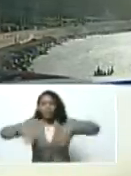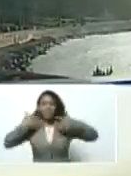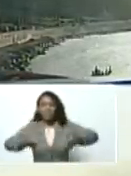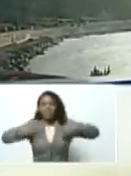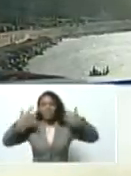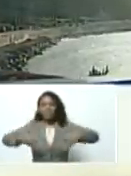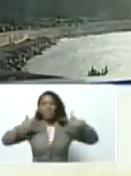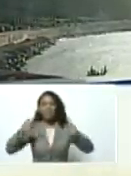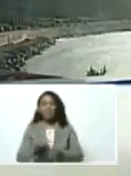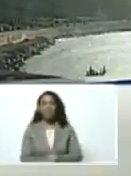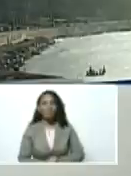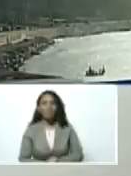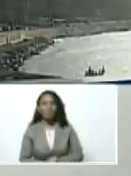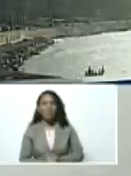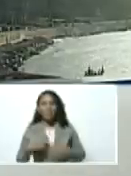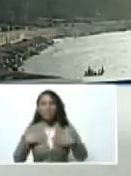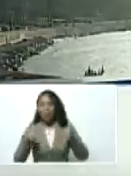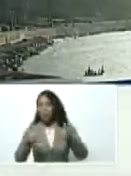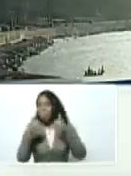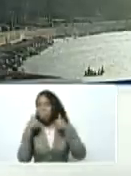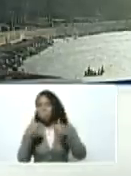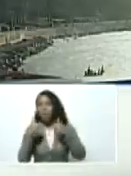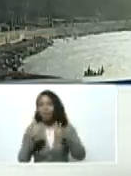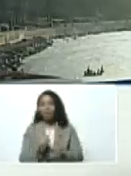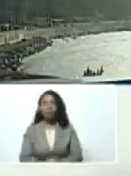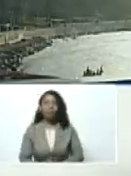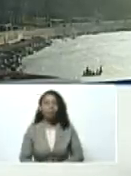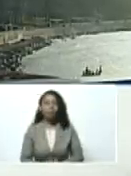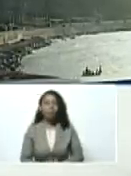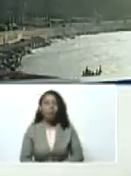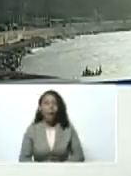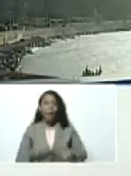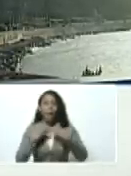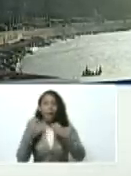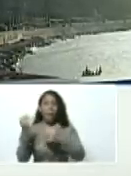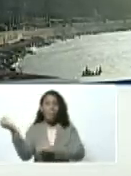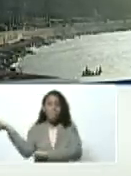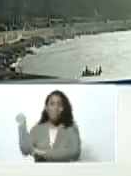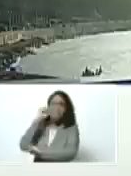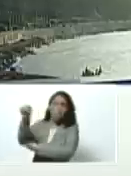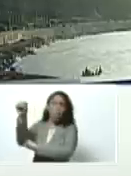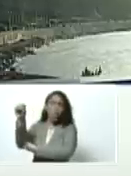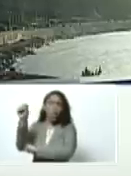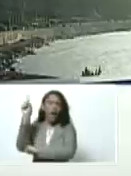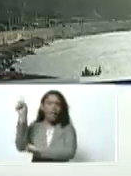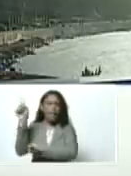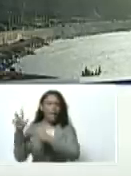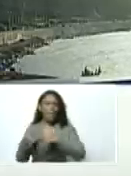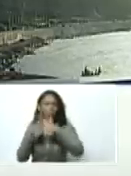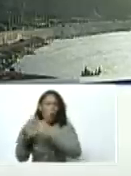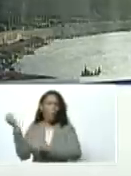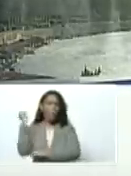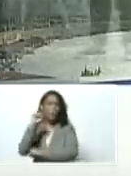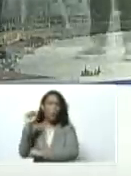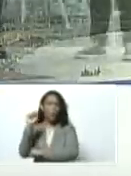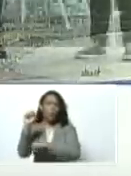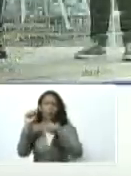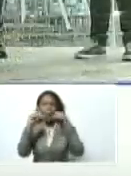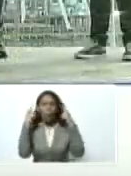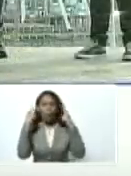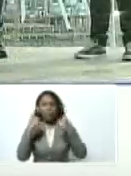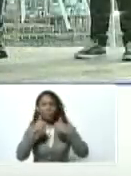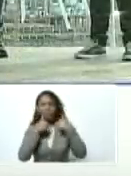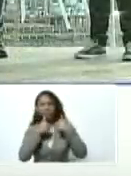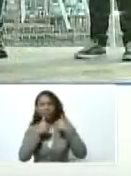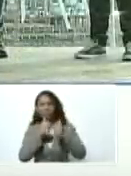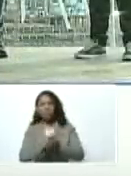divertirse sanamente. Le damos tres patadas a Miami con La Guaira. La